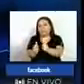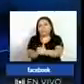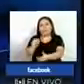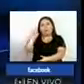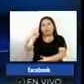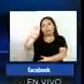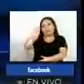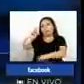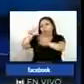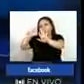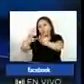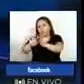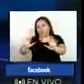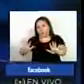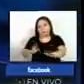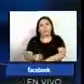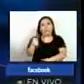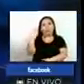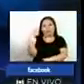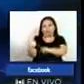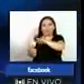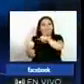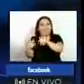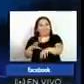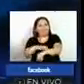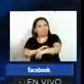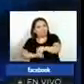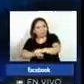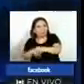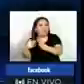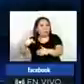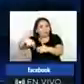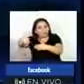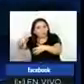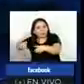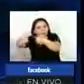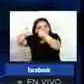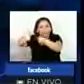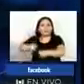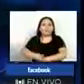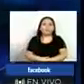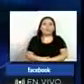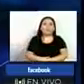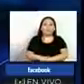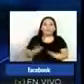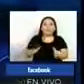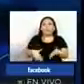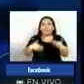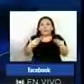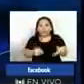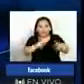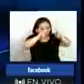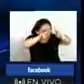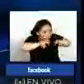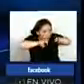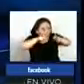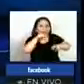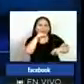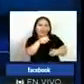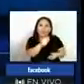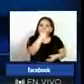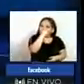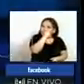Además, 32 personas que ya se encuentran detenidas en penales fueron intimadas. Tras los allanamientos, se incautó droga